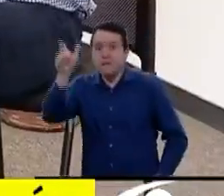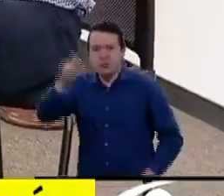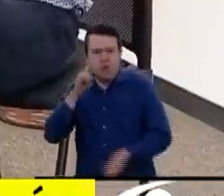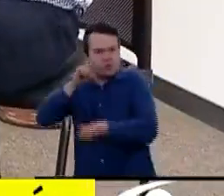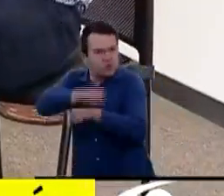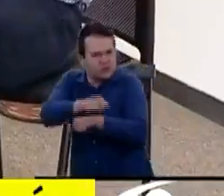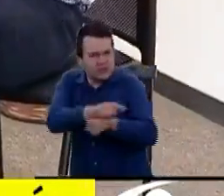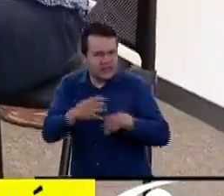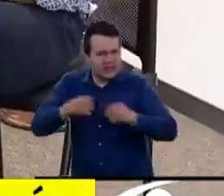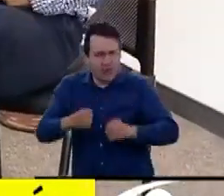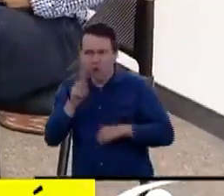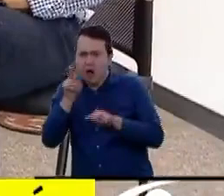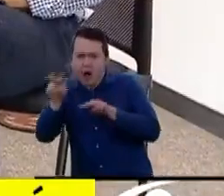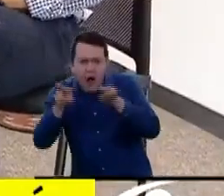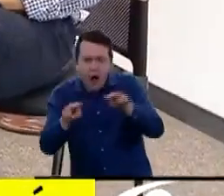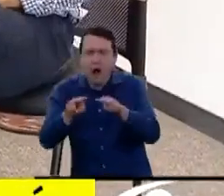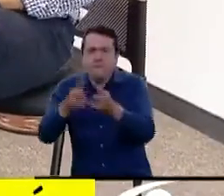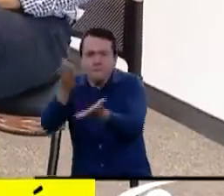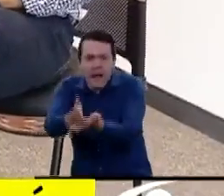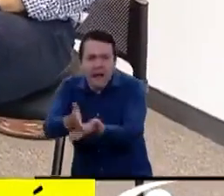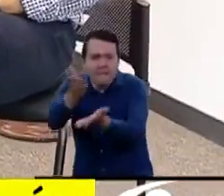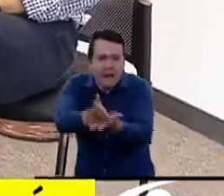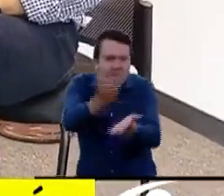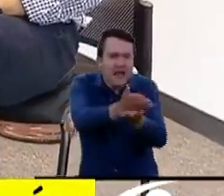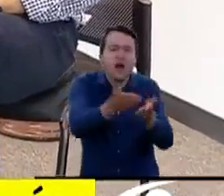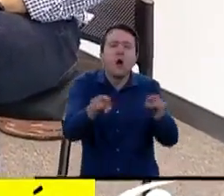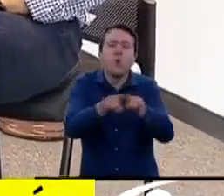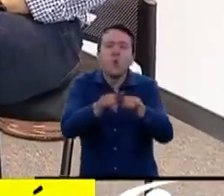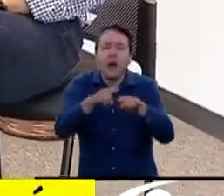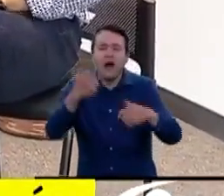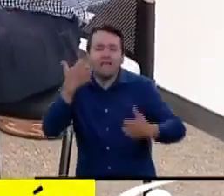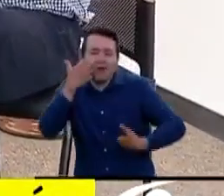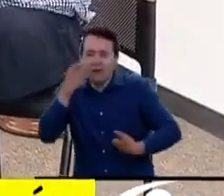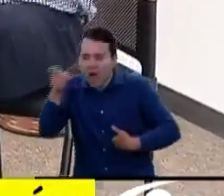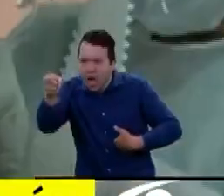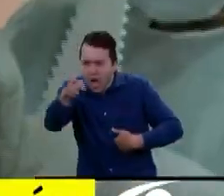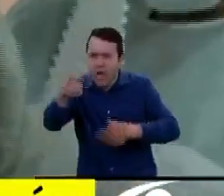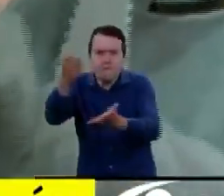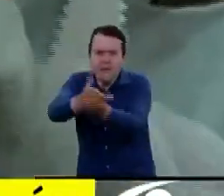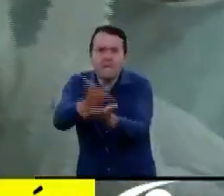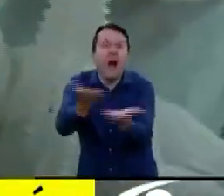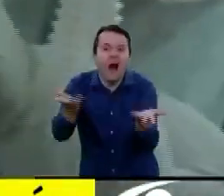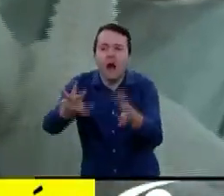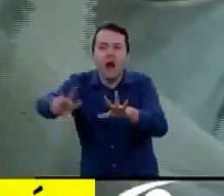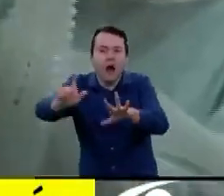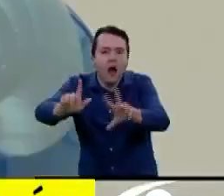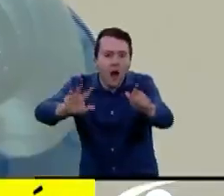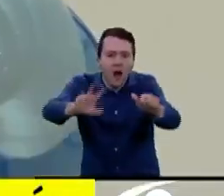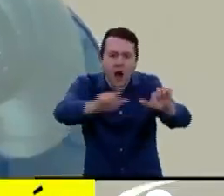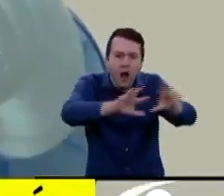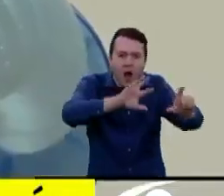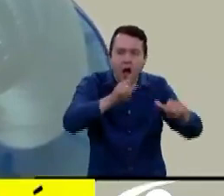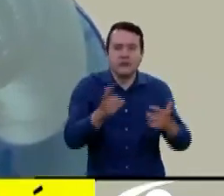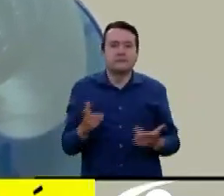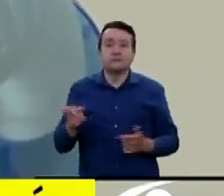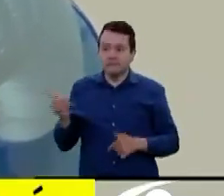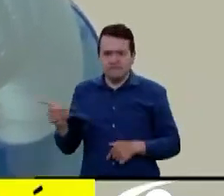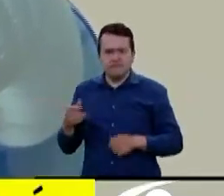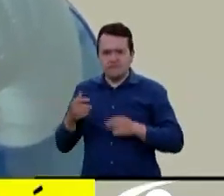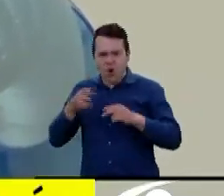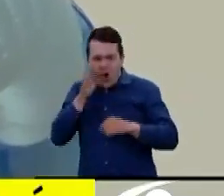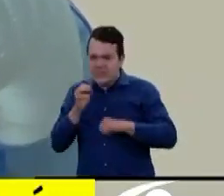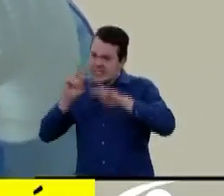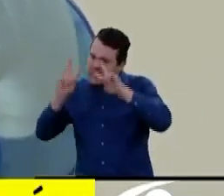a tanta hemorragia, pisando eso sí muchos callos a costa de su propia tranquilidad y la de su familia,